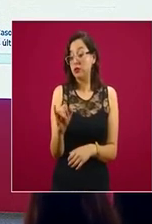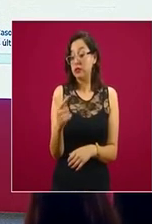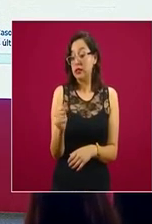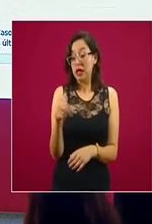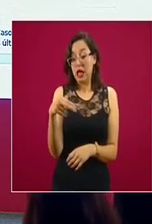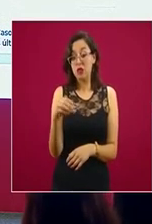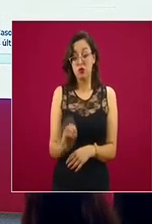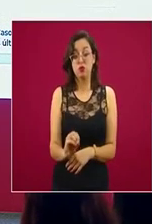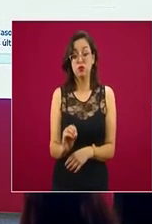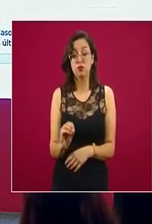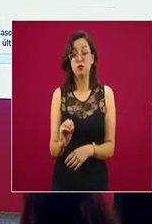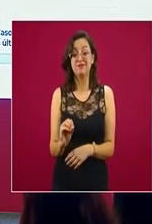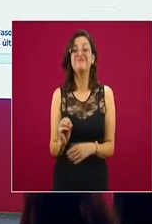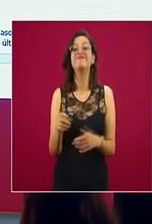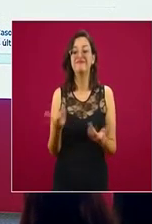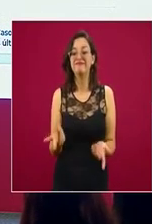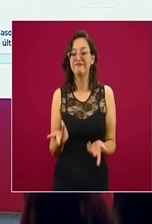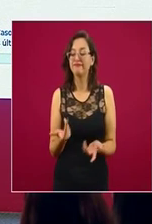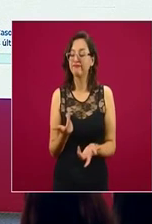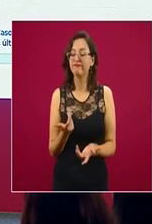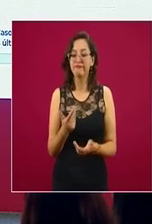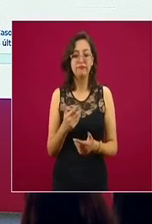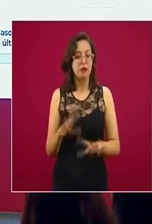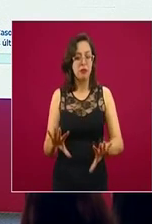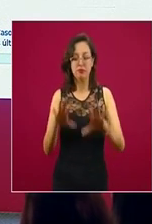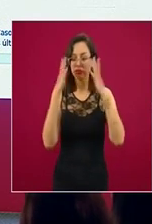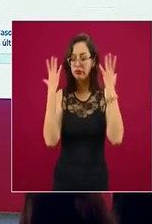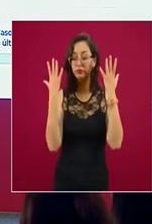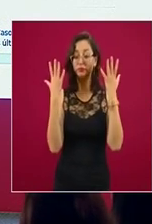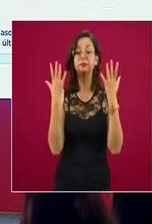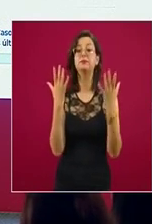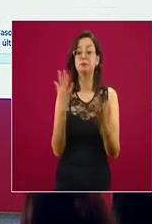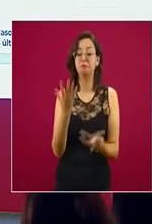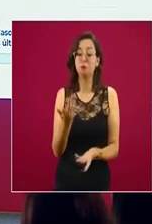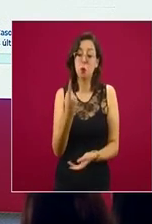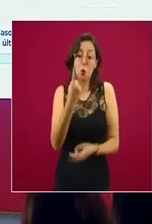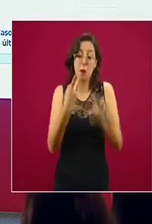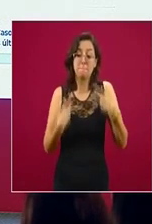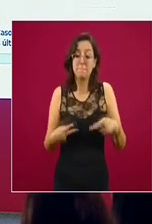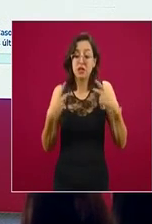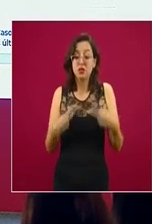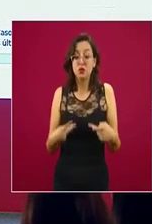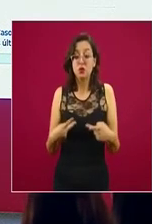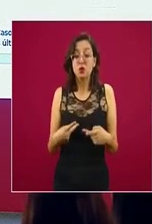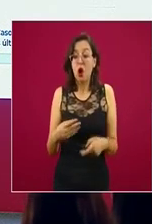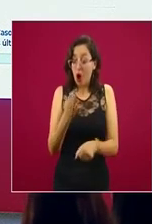en la sangre, puede ser muy acelerada. De tal suerte que una persona puede ser vista en este momento